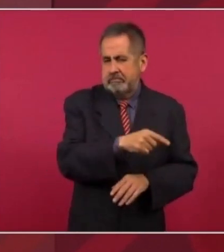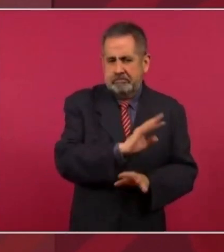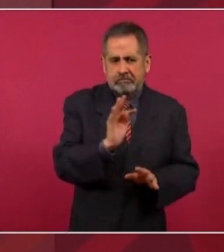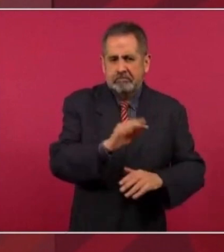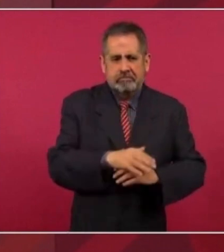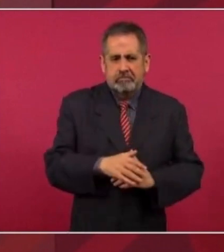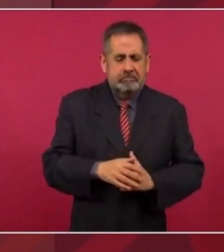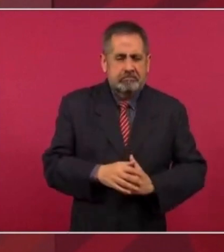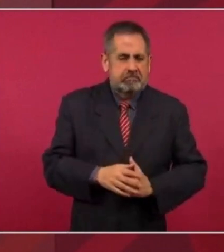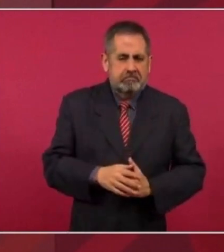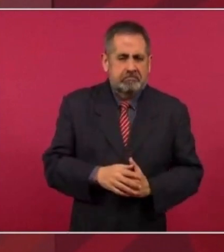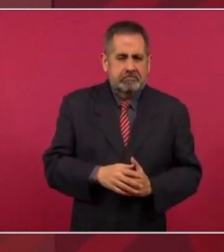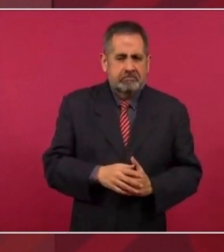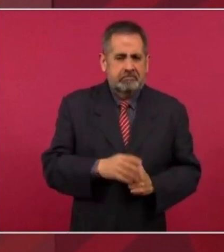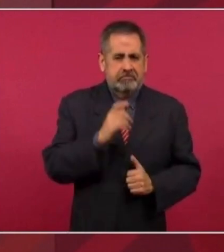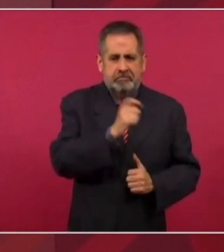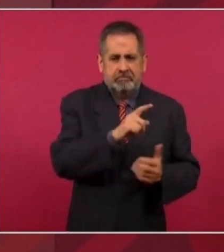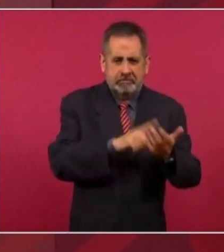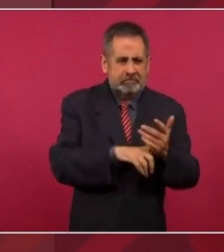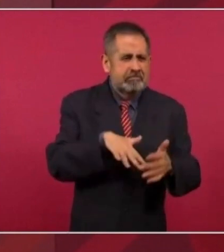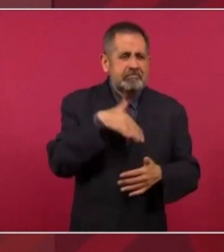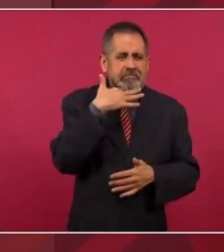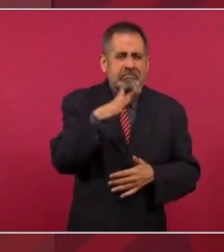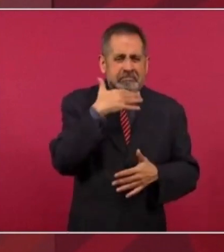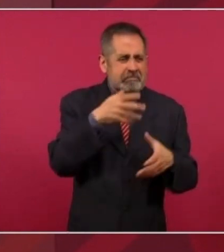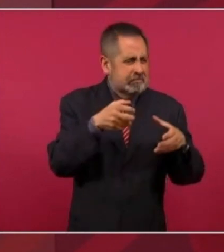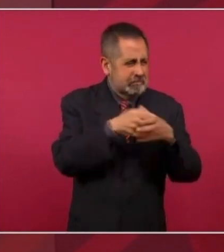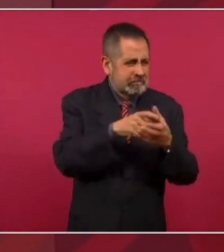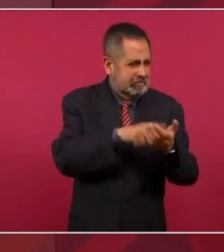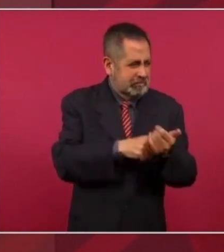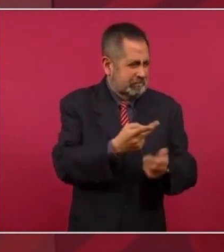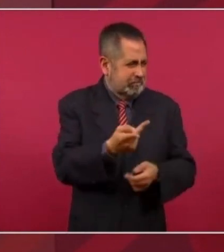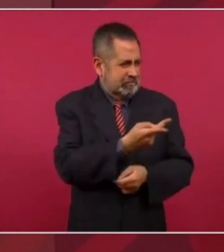de un hecho de corrupción,